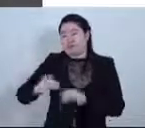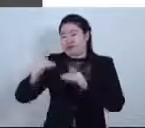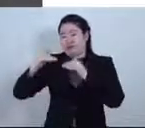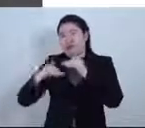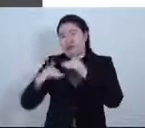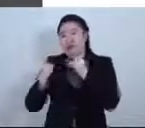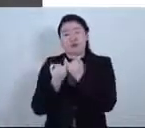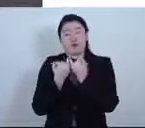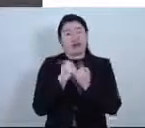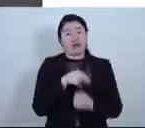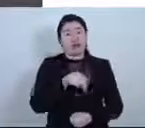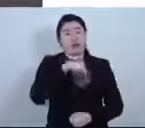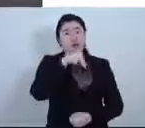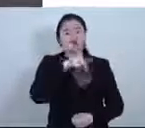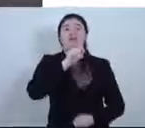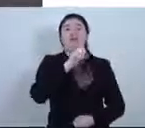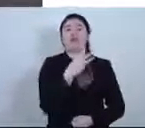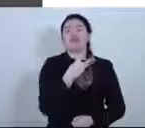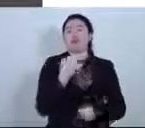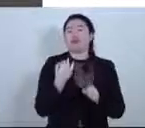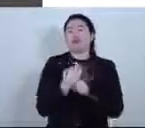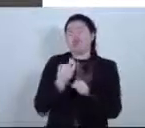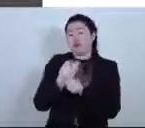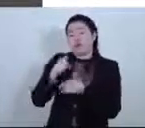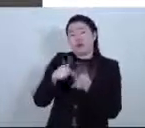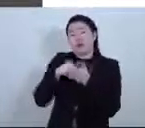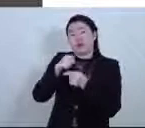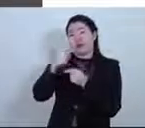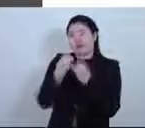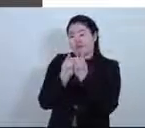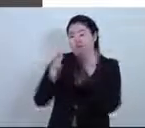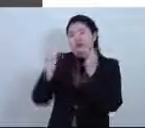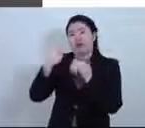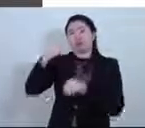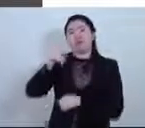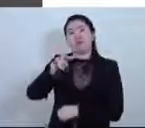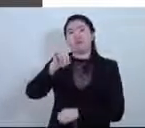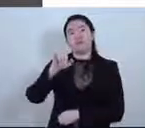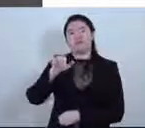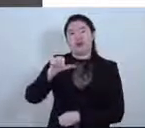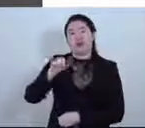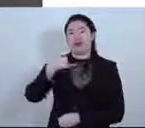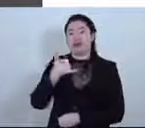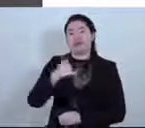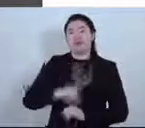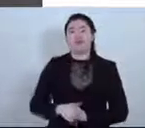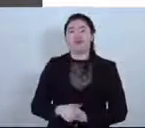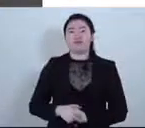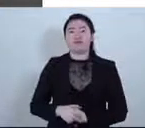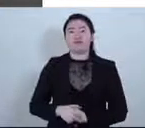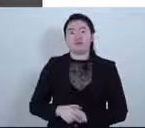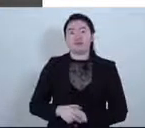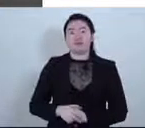norte T3 y la trabe de la bifurcación T6 denominada vía en Y. La figura